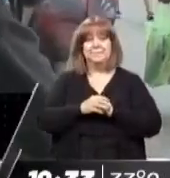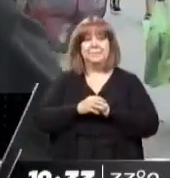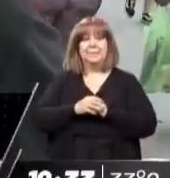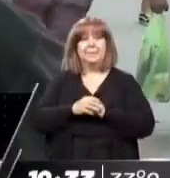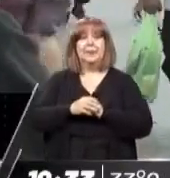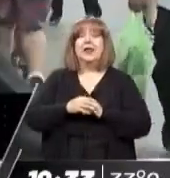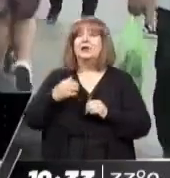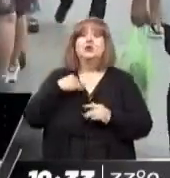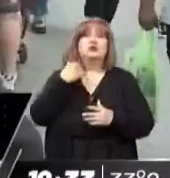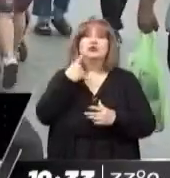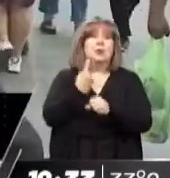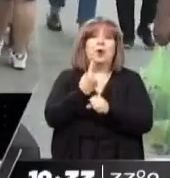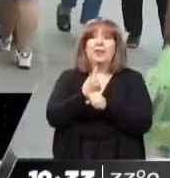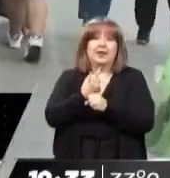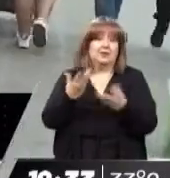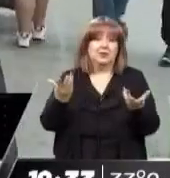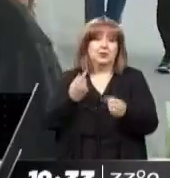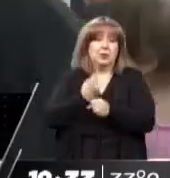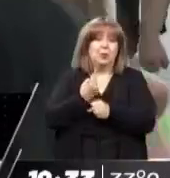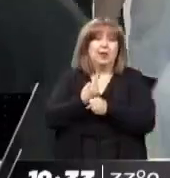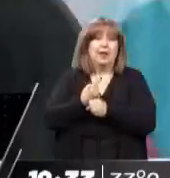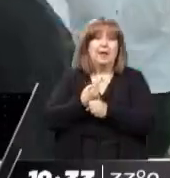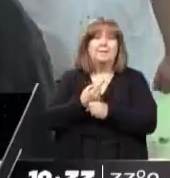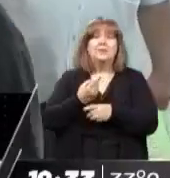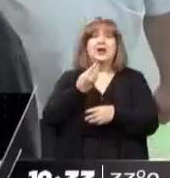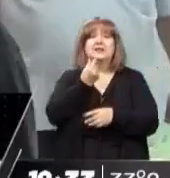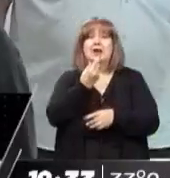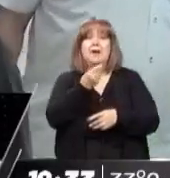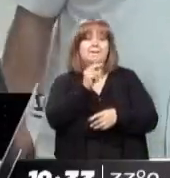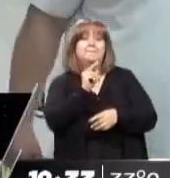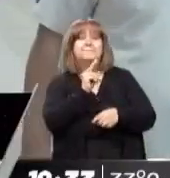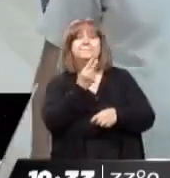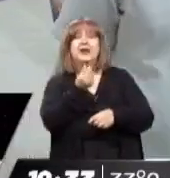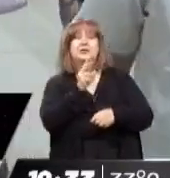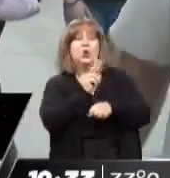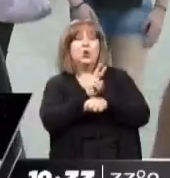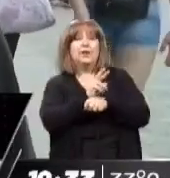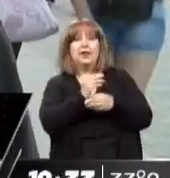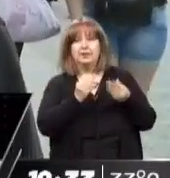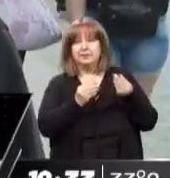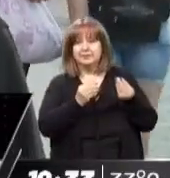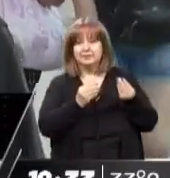No se puede, no se puede nada. Ponen precios cuidado y no controlan